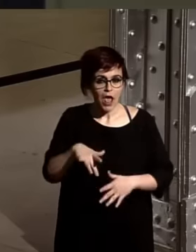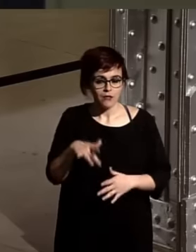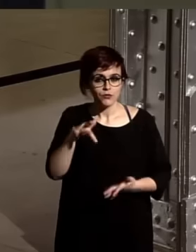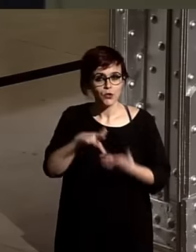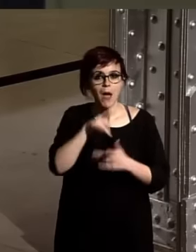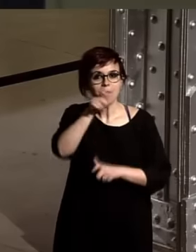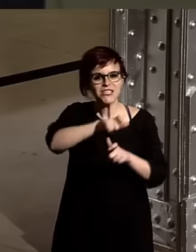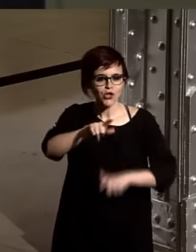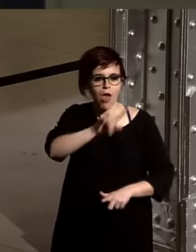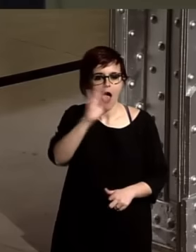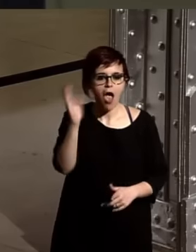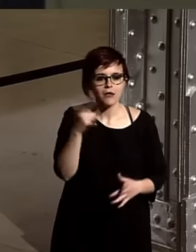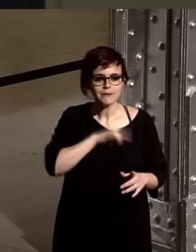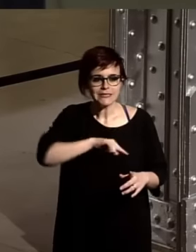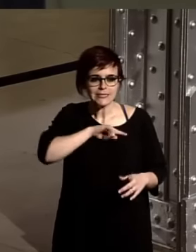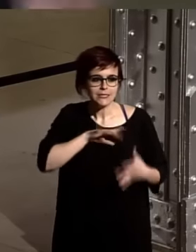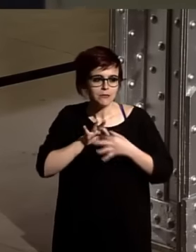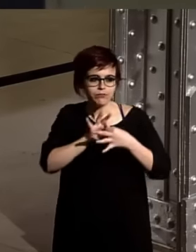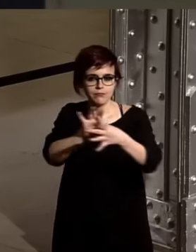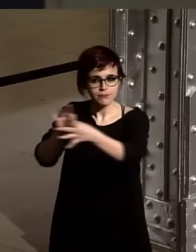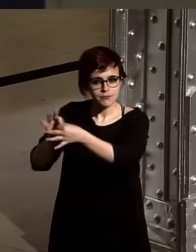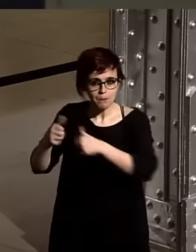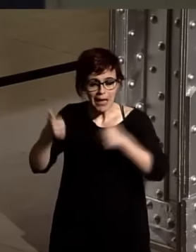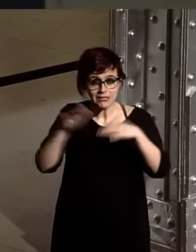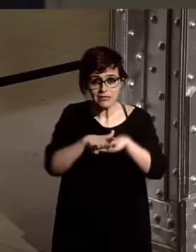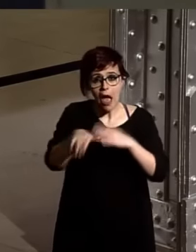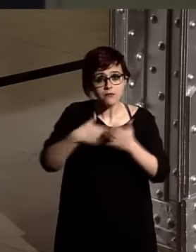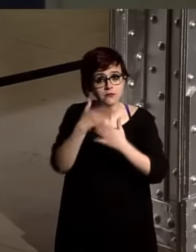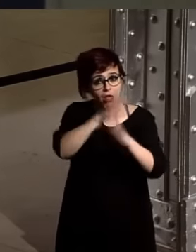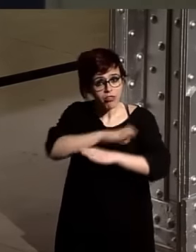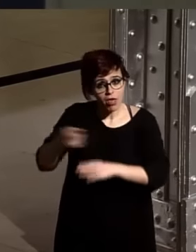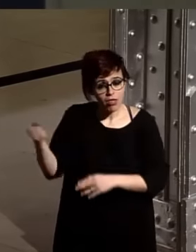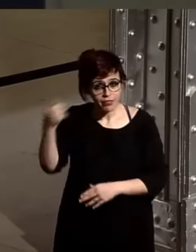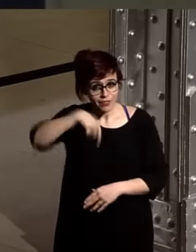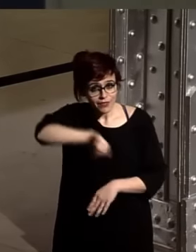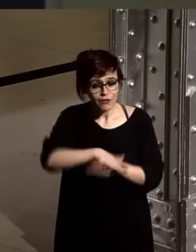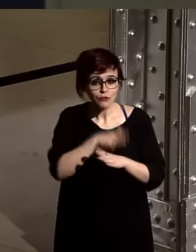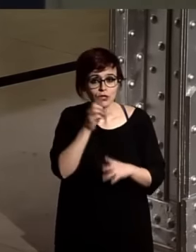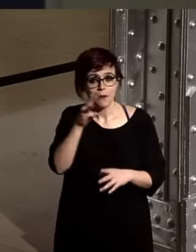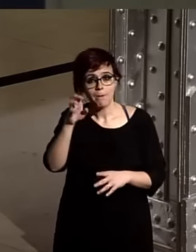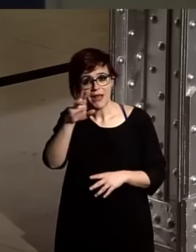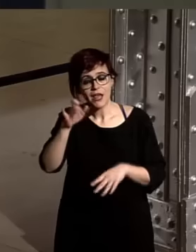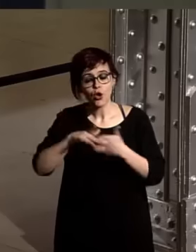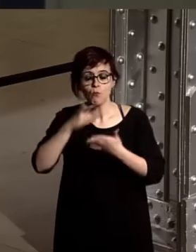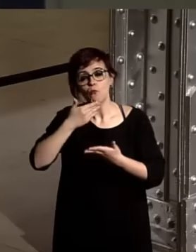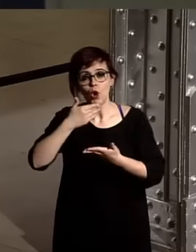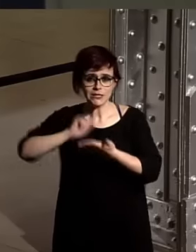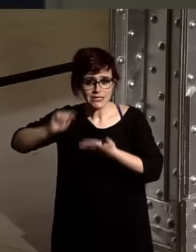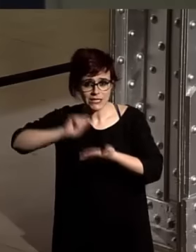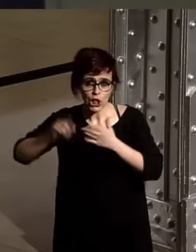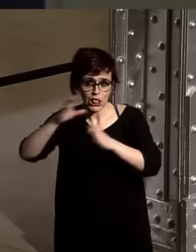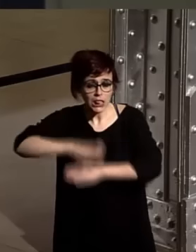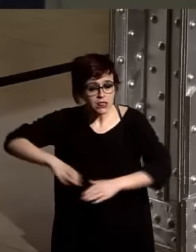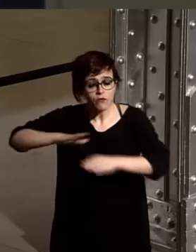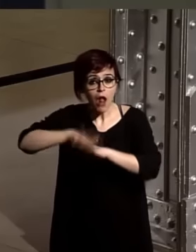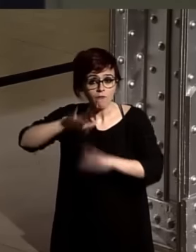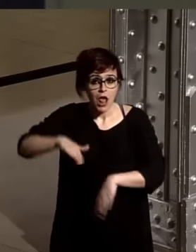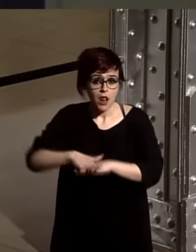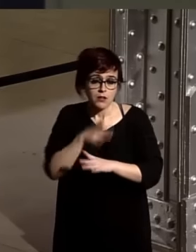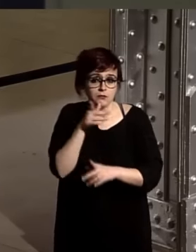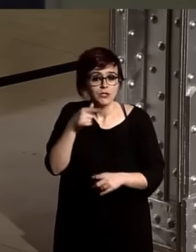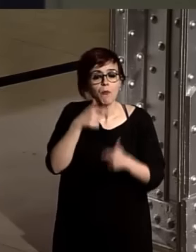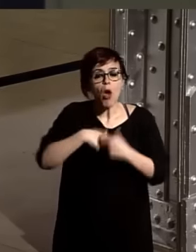ciudadano eh Y lo que toca también a Vosotros los científicos eh pere como escritor científico Que al fin y al cabo